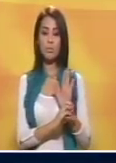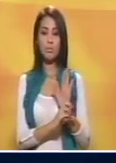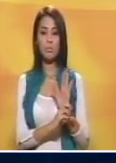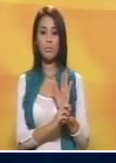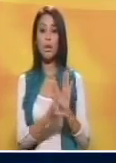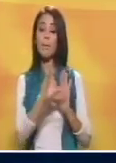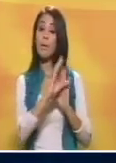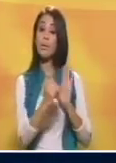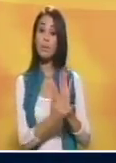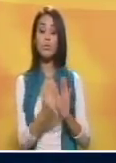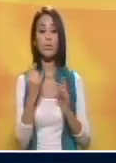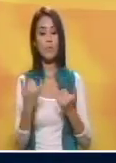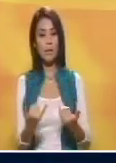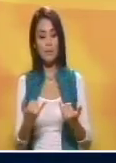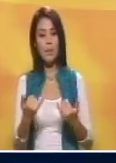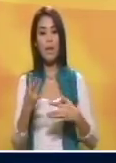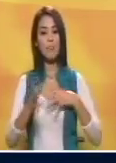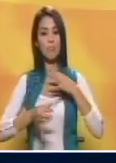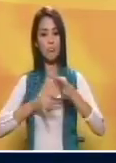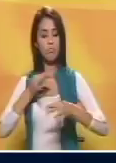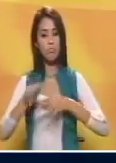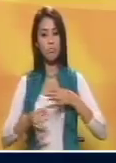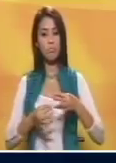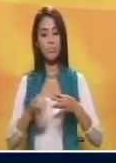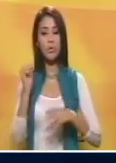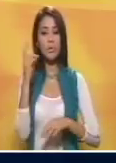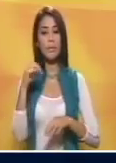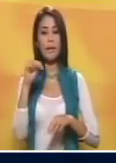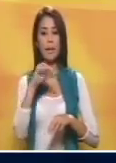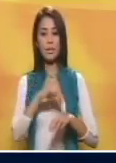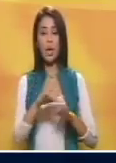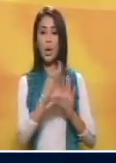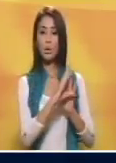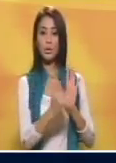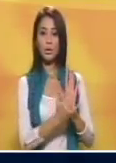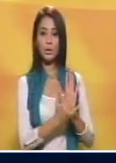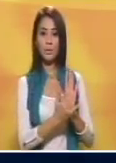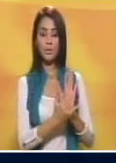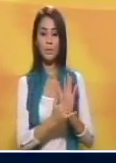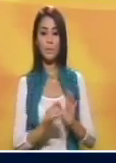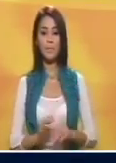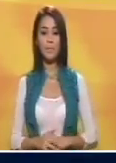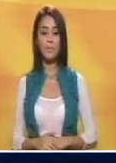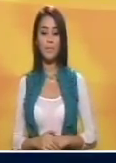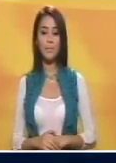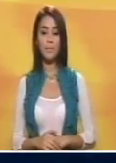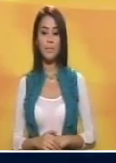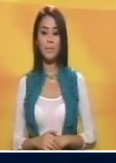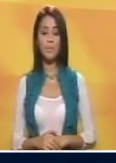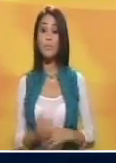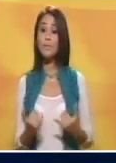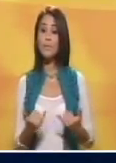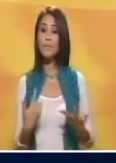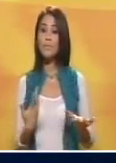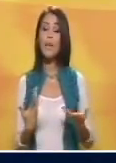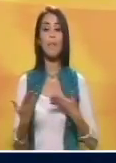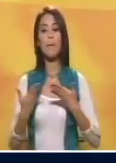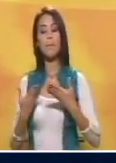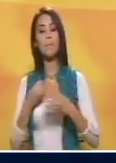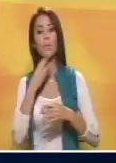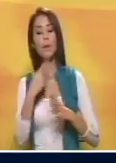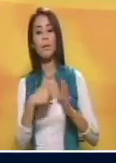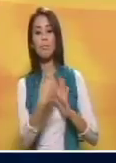constituyente originario, en expresión de su Asamblea Nacional Constituyente, obviamente en aras de bienes superiores